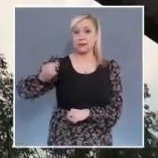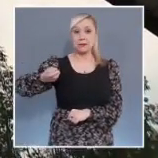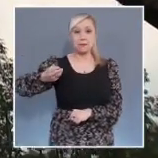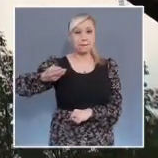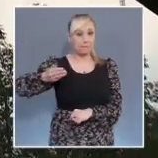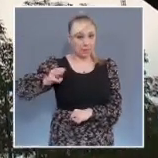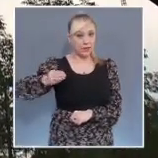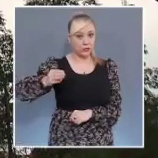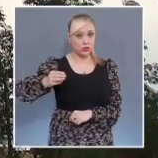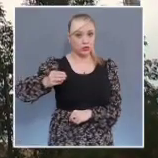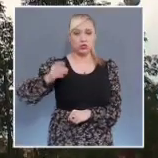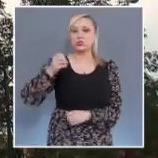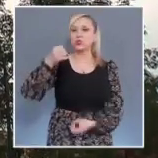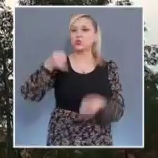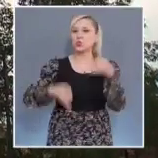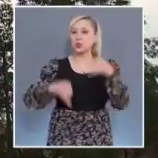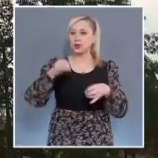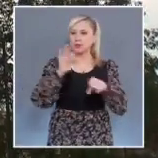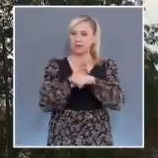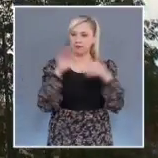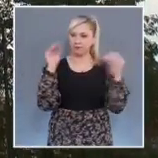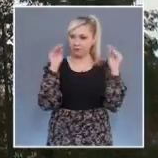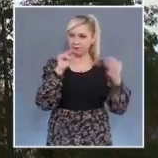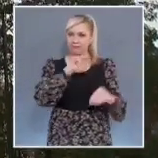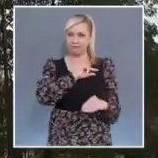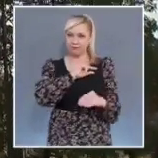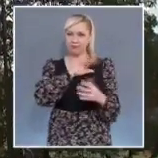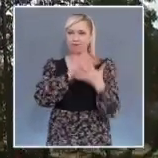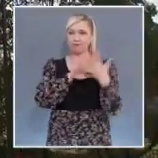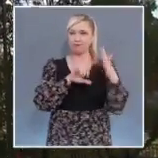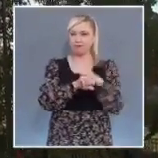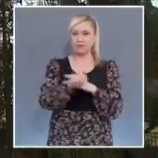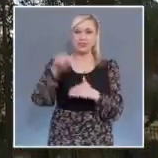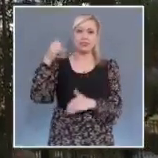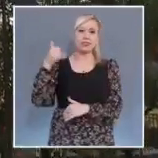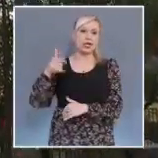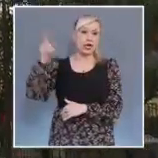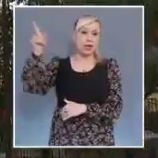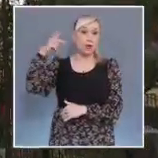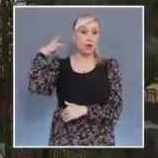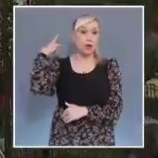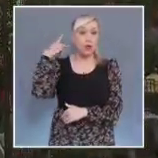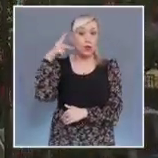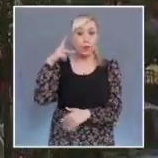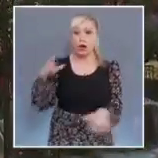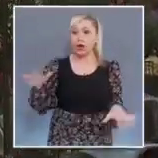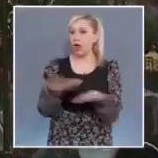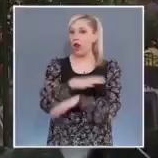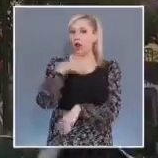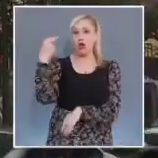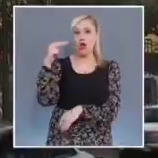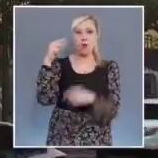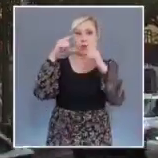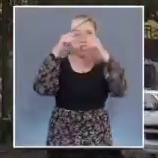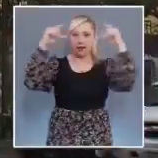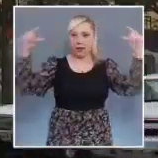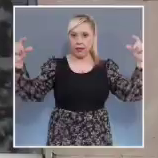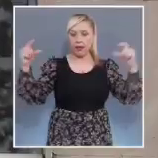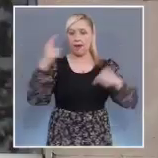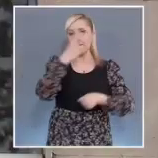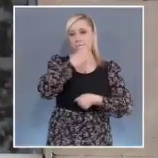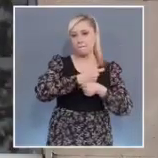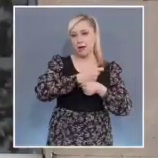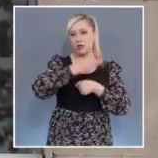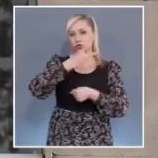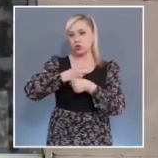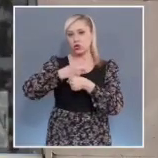en amparo en materia penal en Puebla cambian de denominación. En adelante, los juzgados primero, segundo, tercero, cuarto